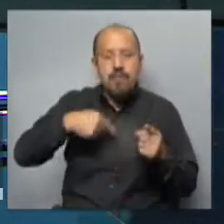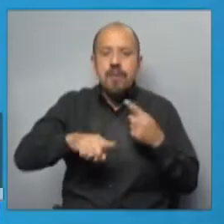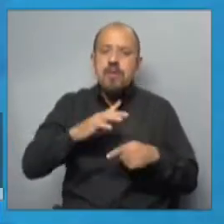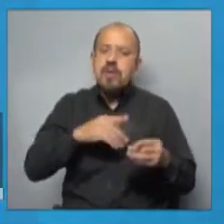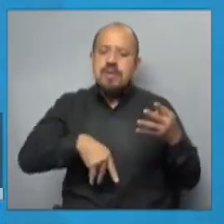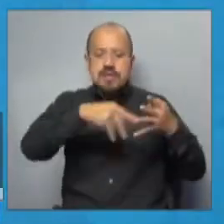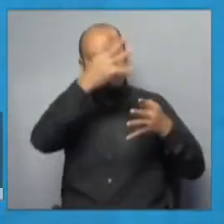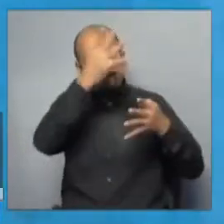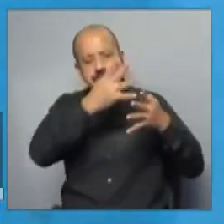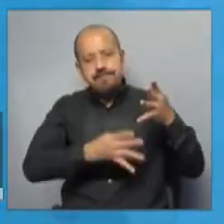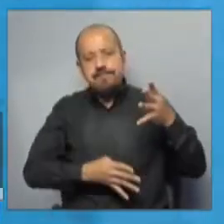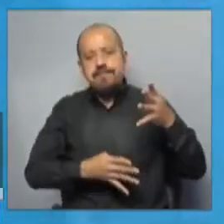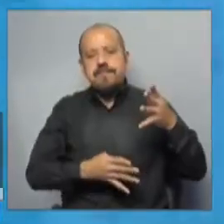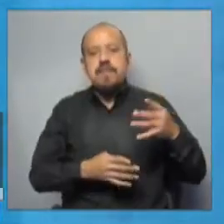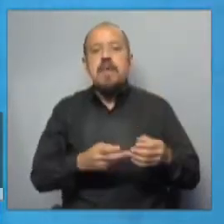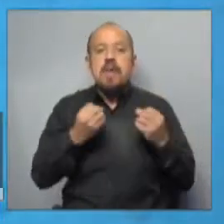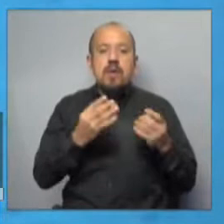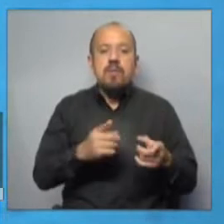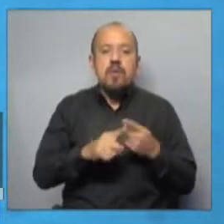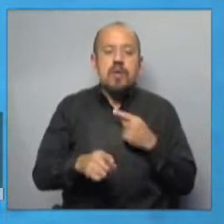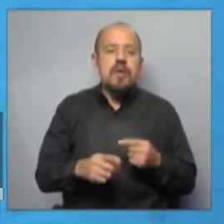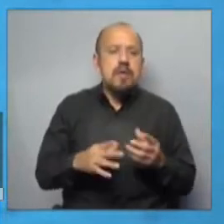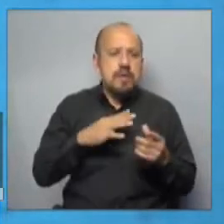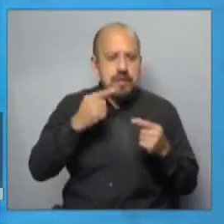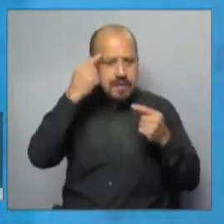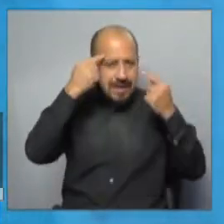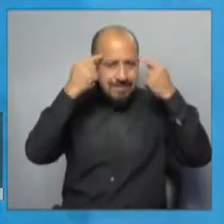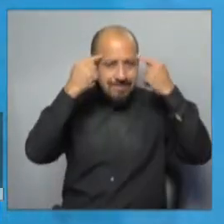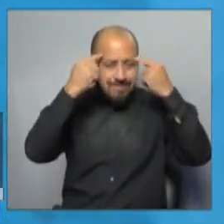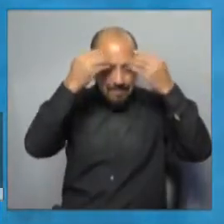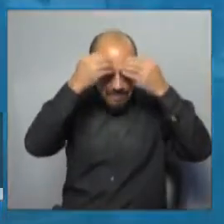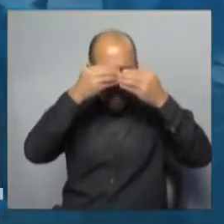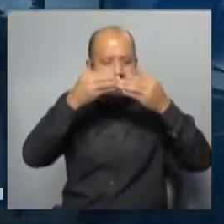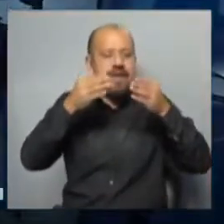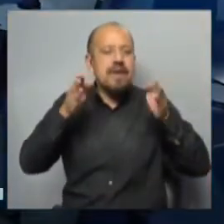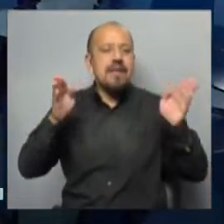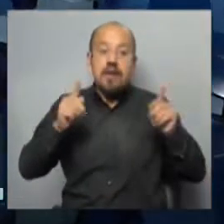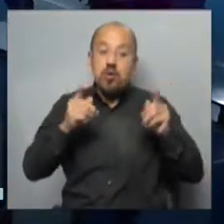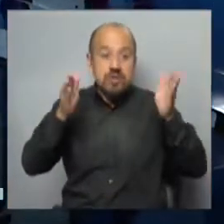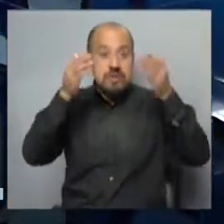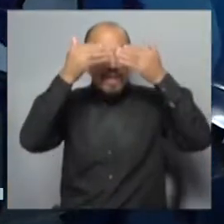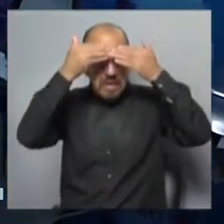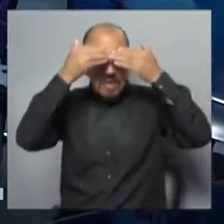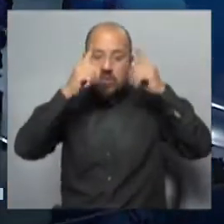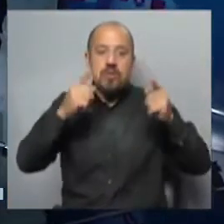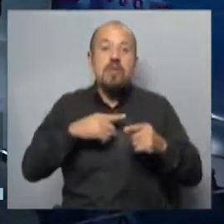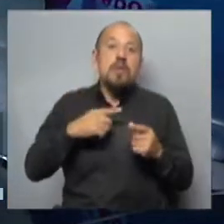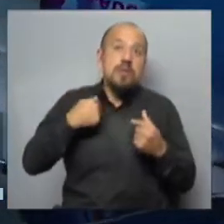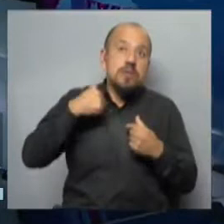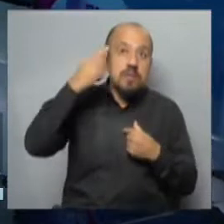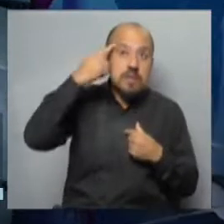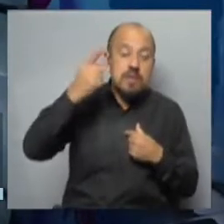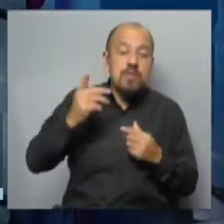transversal porque la cabeza tiene que estar abierta y confiamos en que las nuevas generaciones vengan como